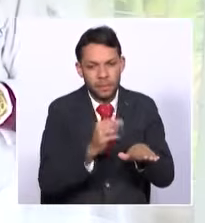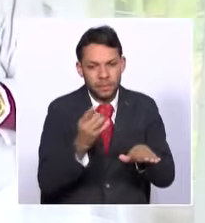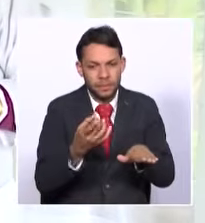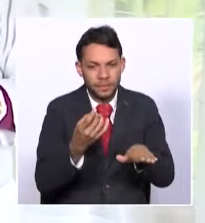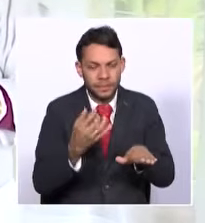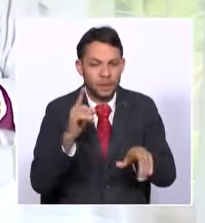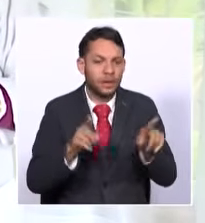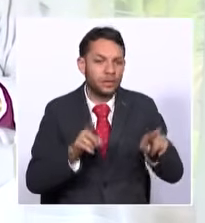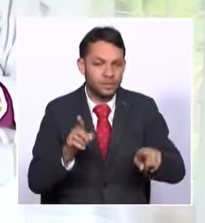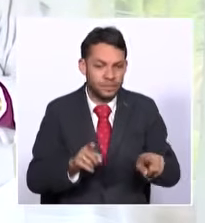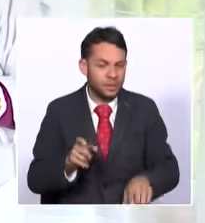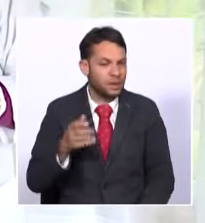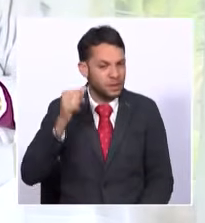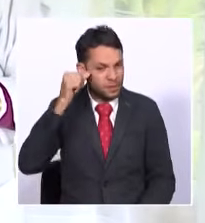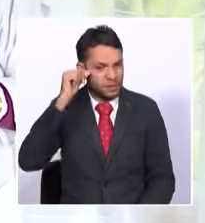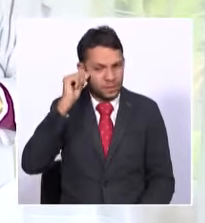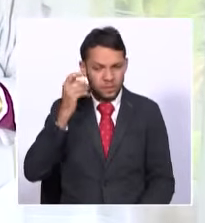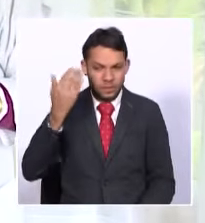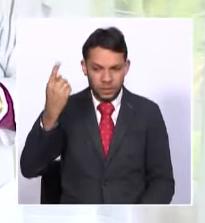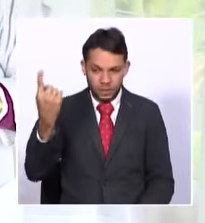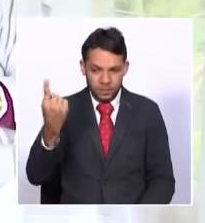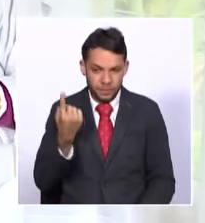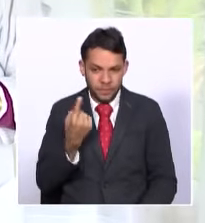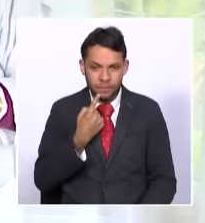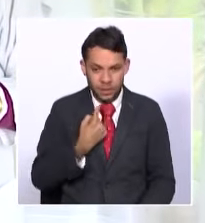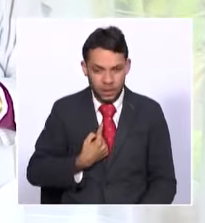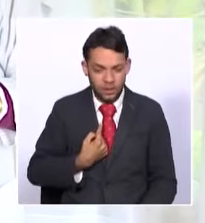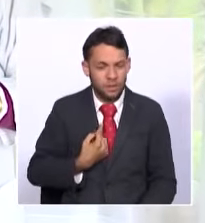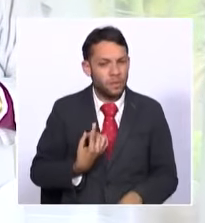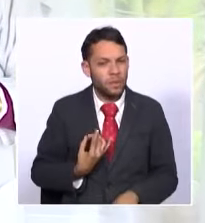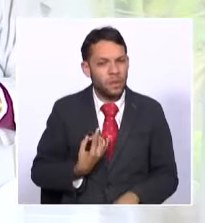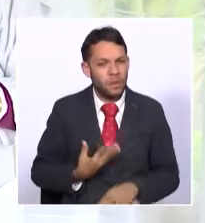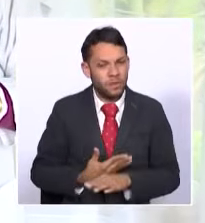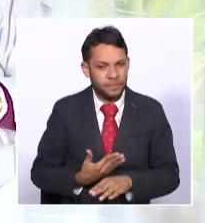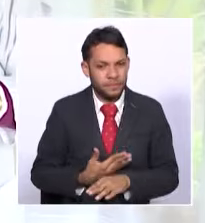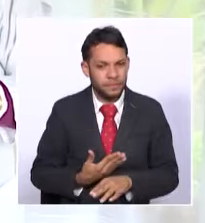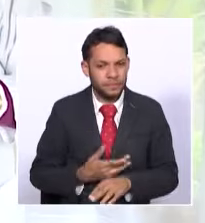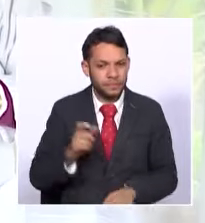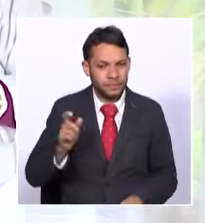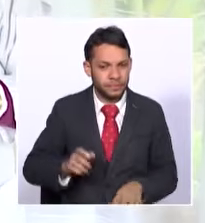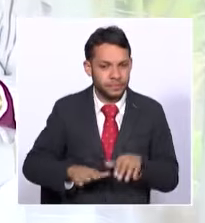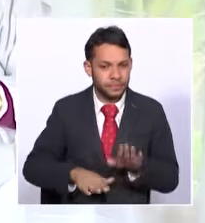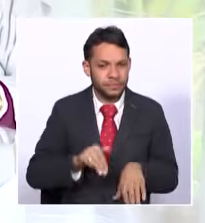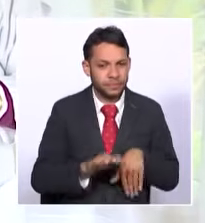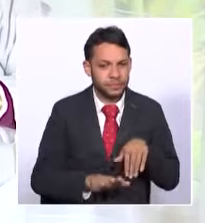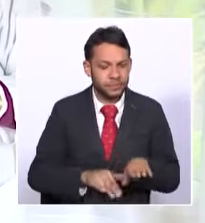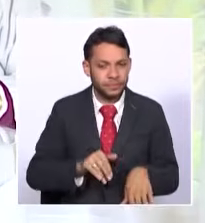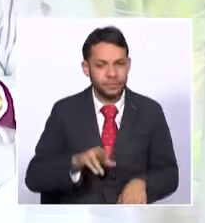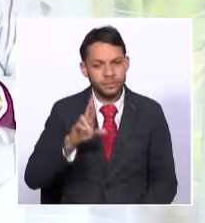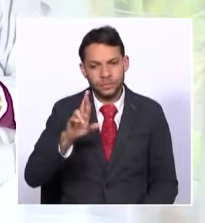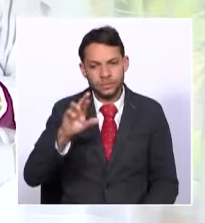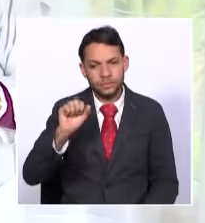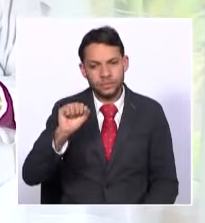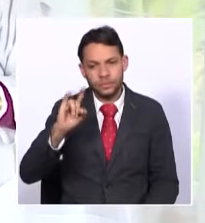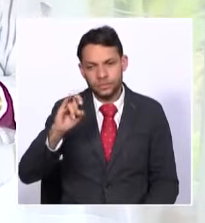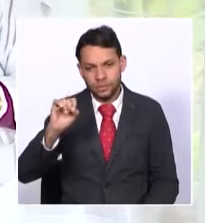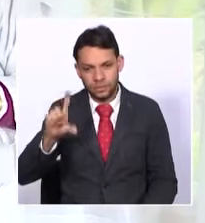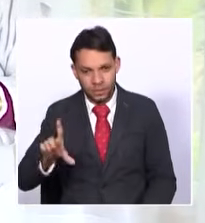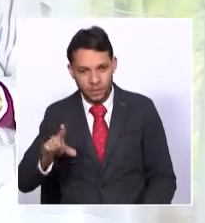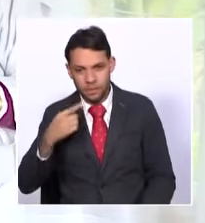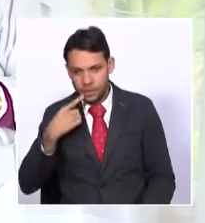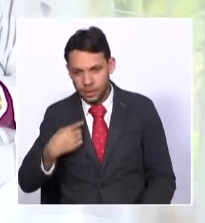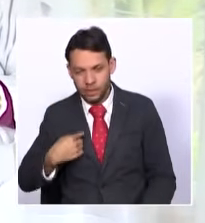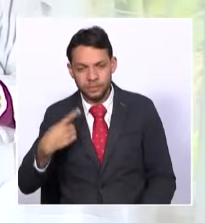en las piernas y demás. Y me acuerdo al doctor Raúl Londoño, que nos apoya en